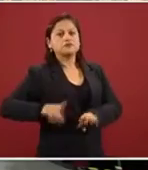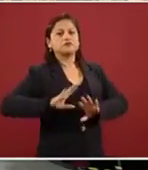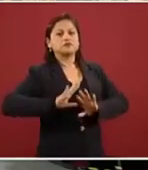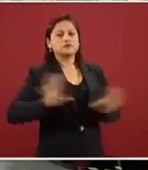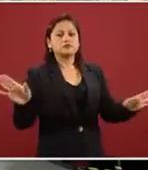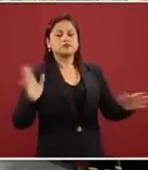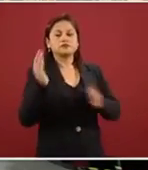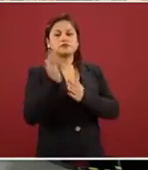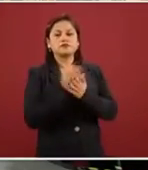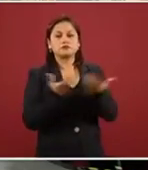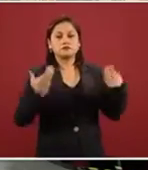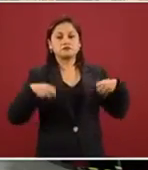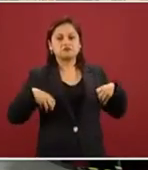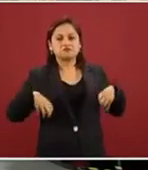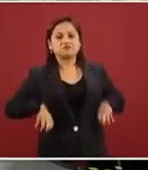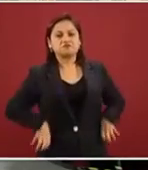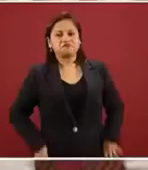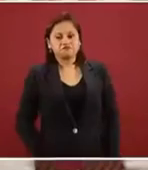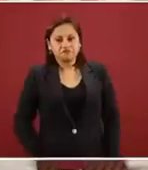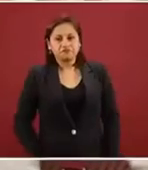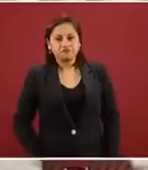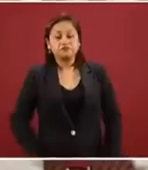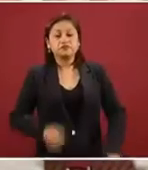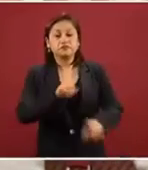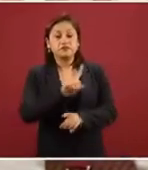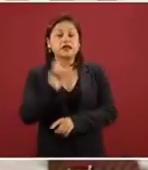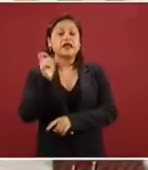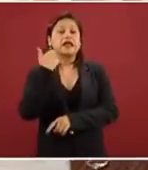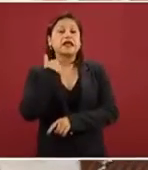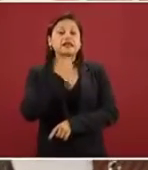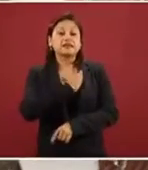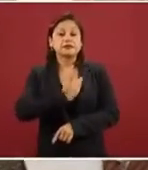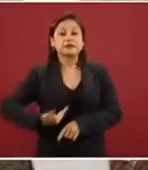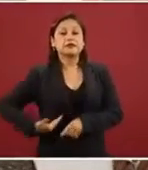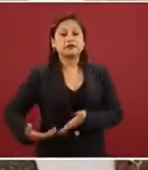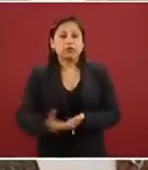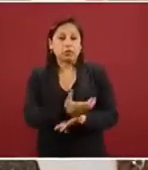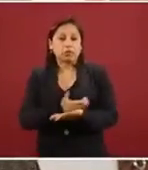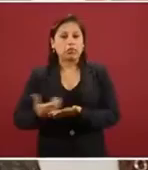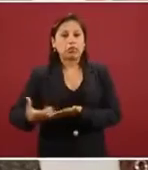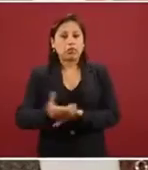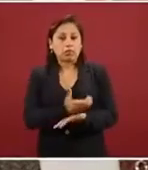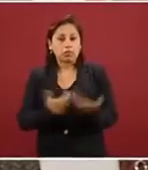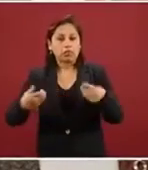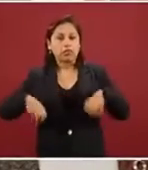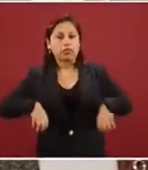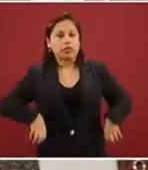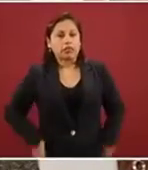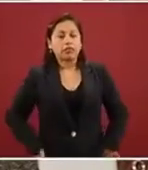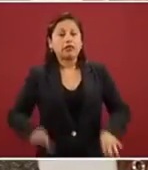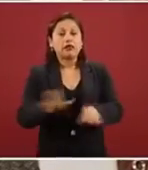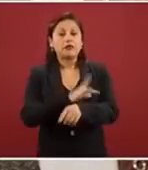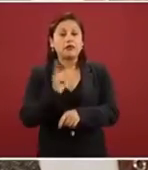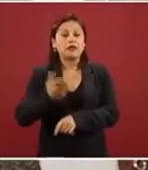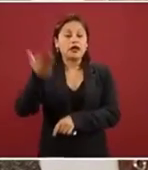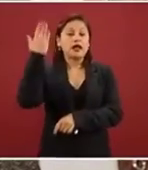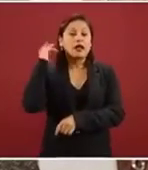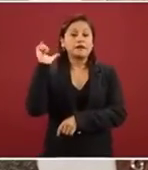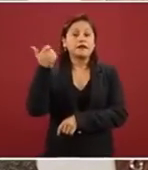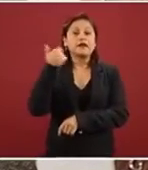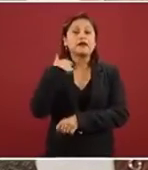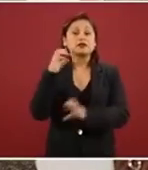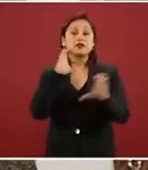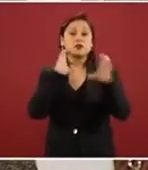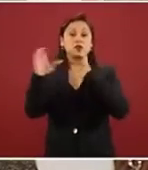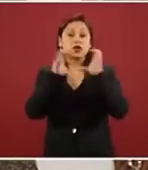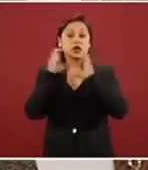los gobiernos de Enrique Peña Nieto, Calderón y Fox, porque eran exorbitantes las cantidades que recibían los medios en cuestiones de publicidad